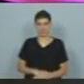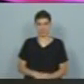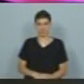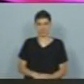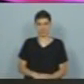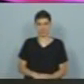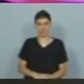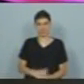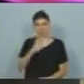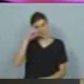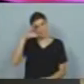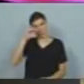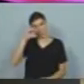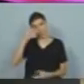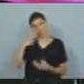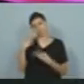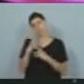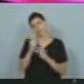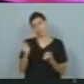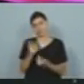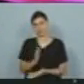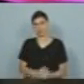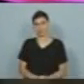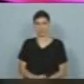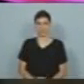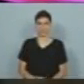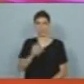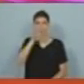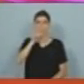Claro, son las 10 de la noche, ¿la querés terminar? Déjate jorobar.